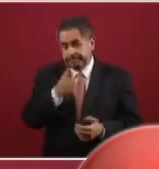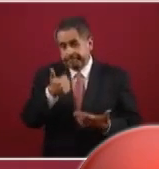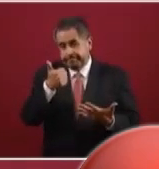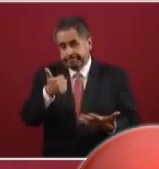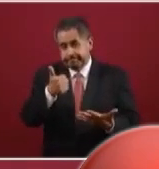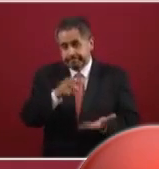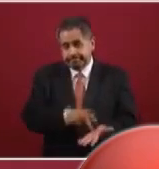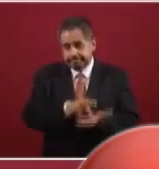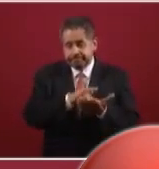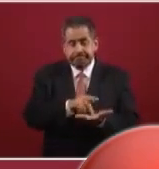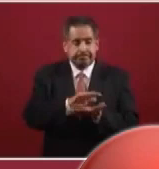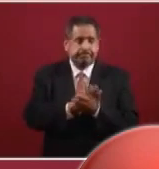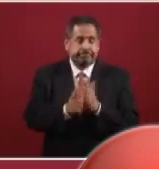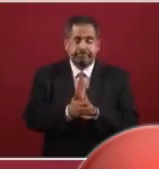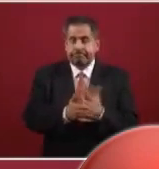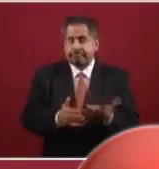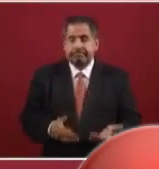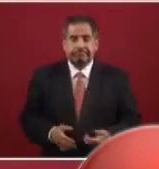kilos.